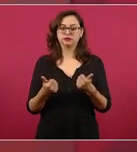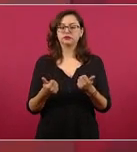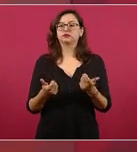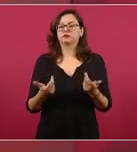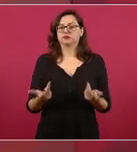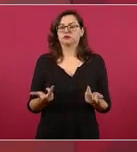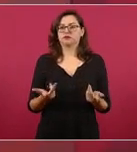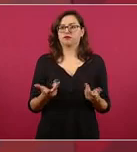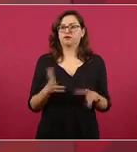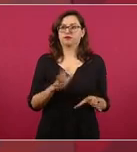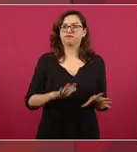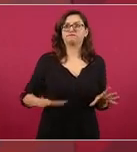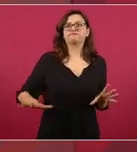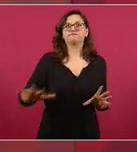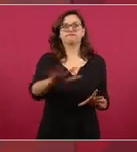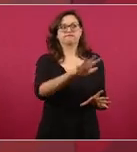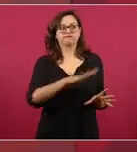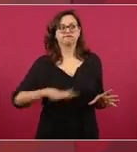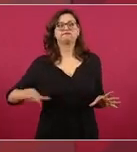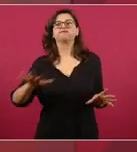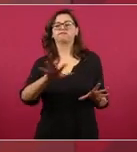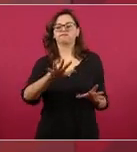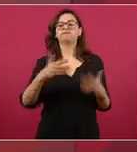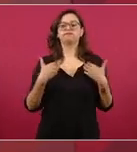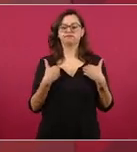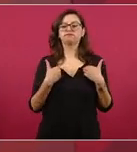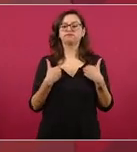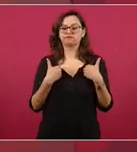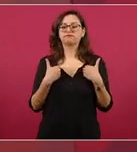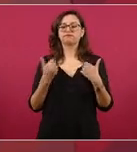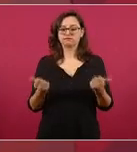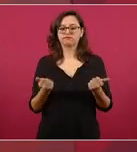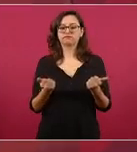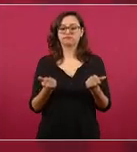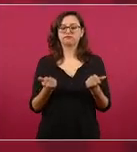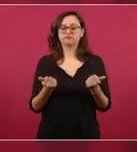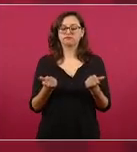sucediendo, pero sí hay